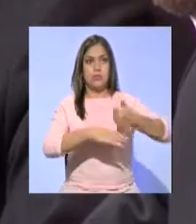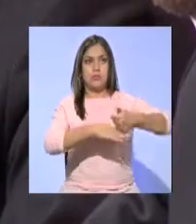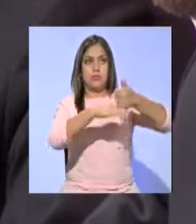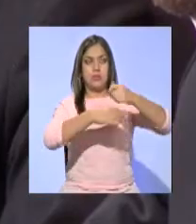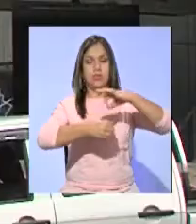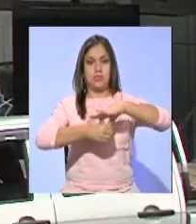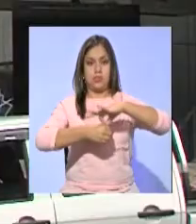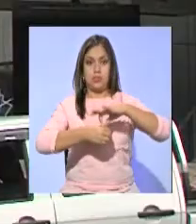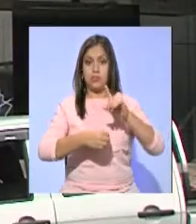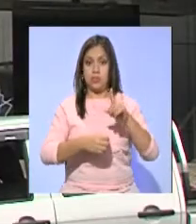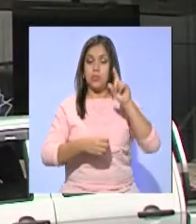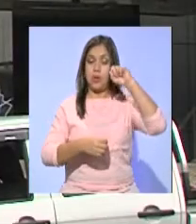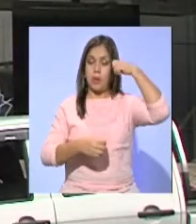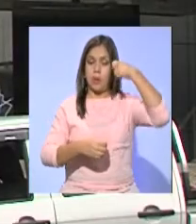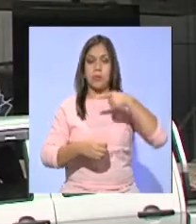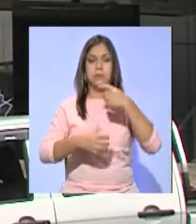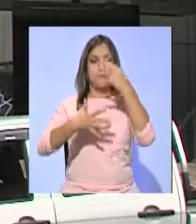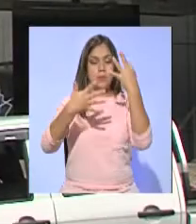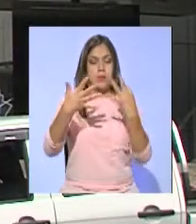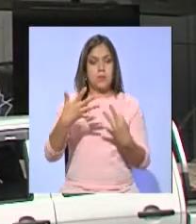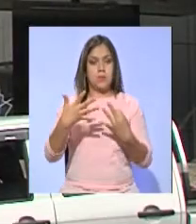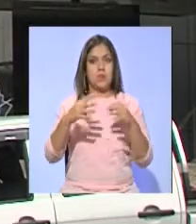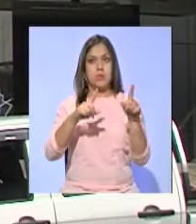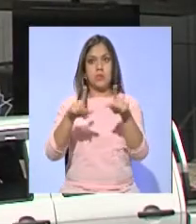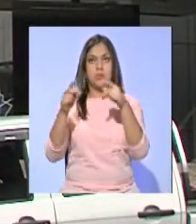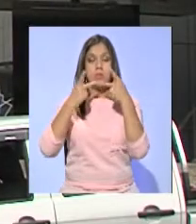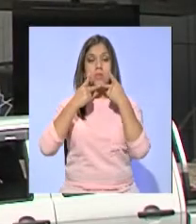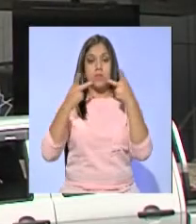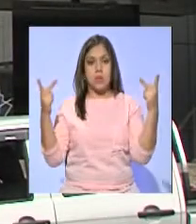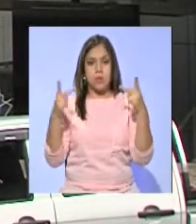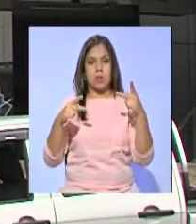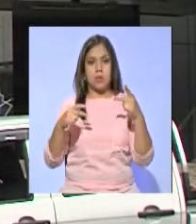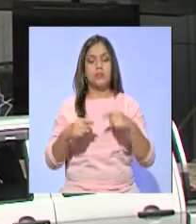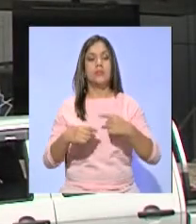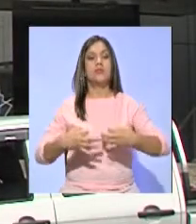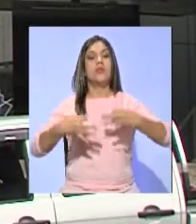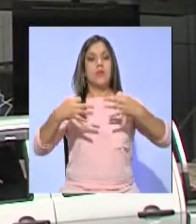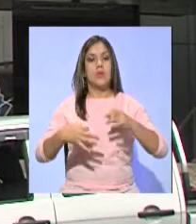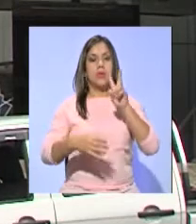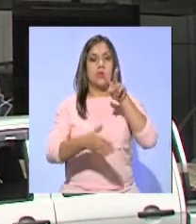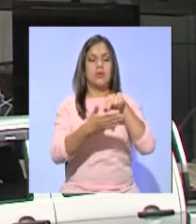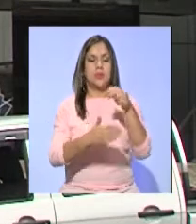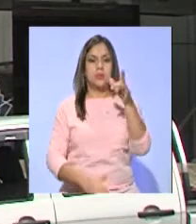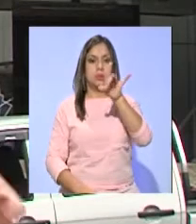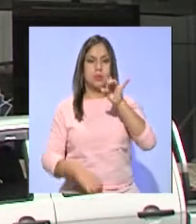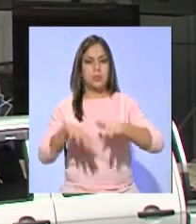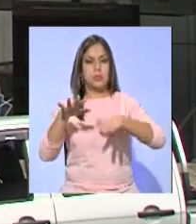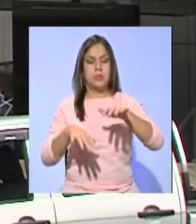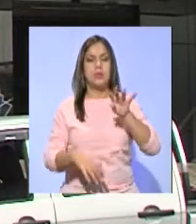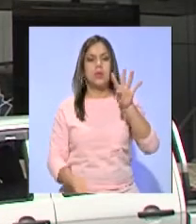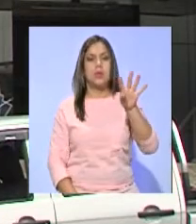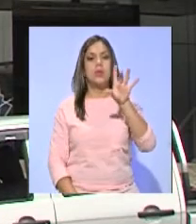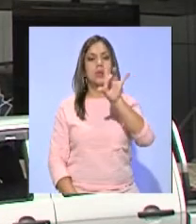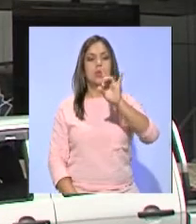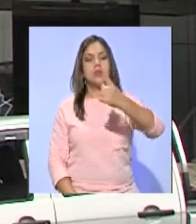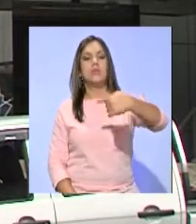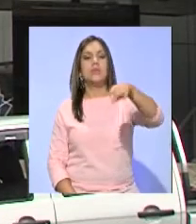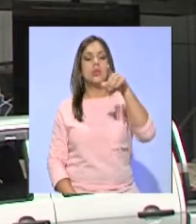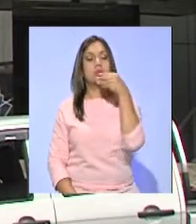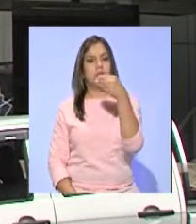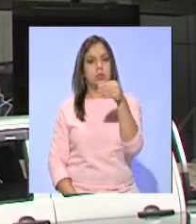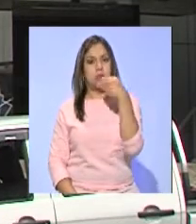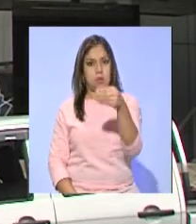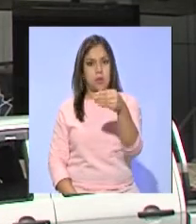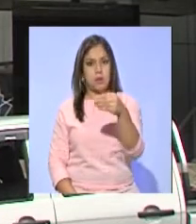electorales competentes. El presupuesto para la consulta popular que se efectuará en 2018 asciende a los 48 millones de